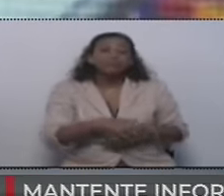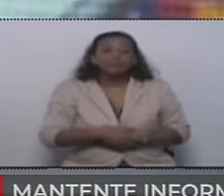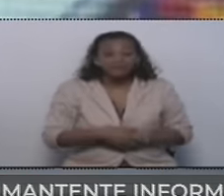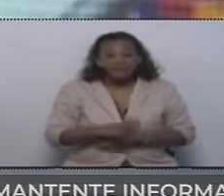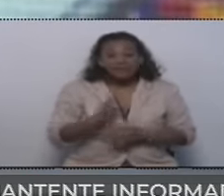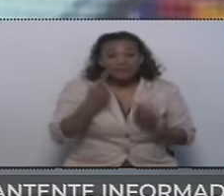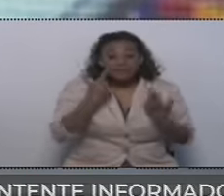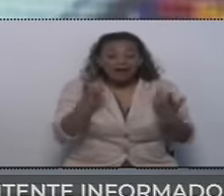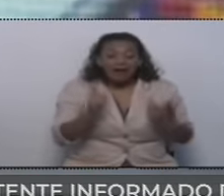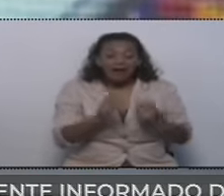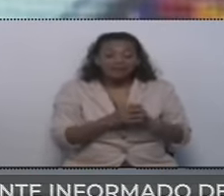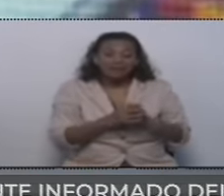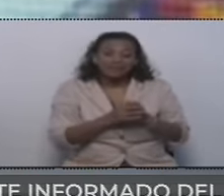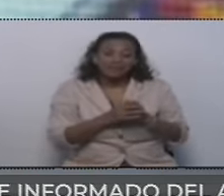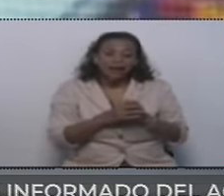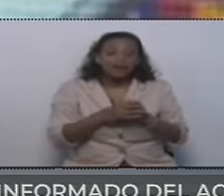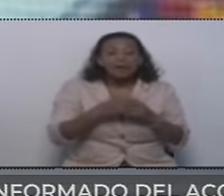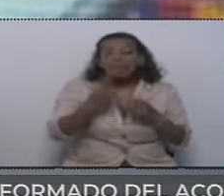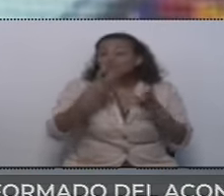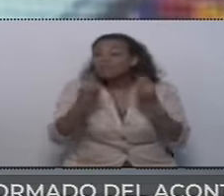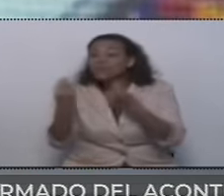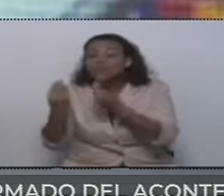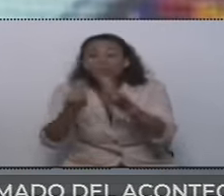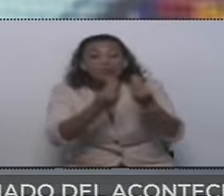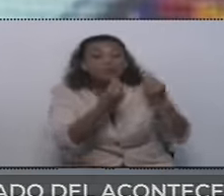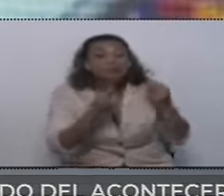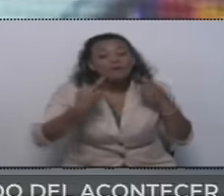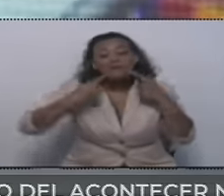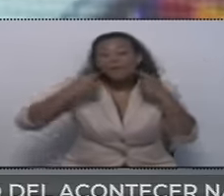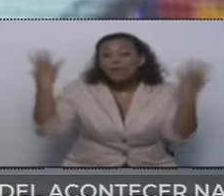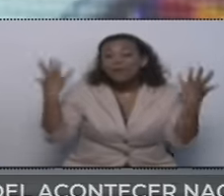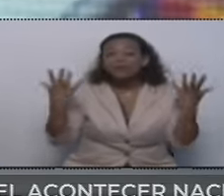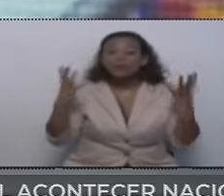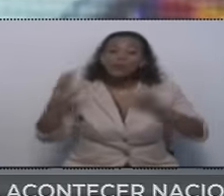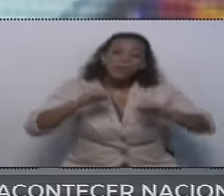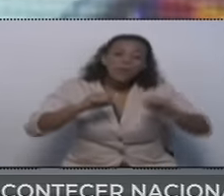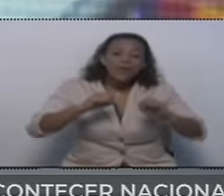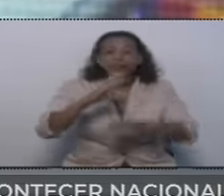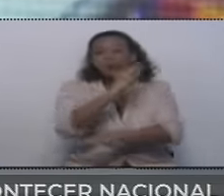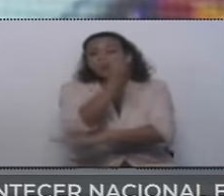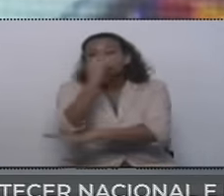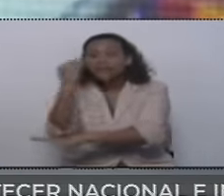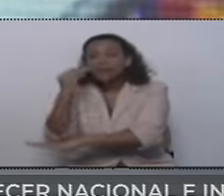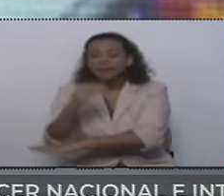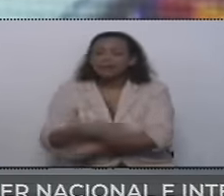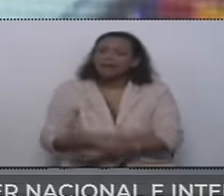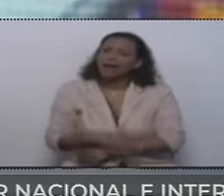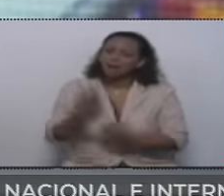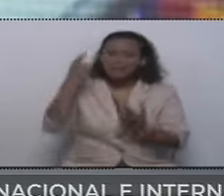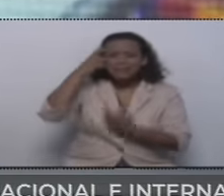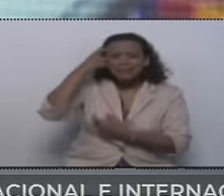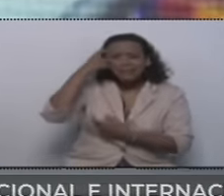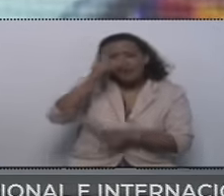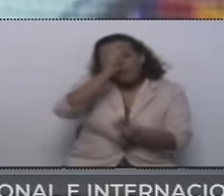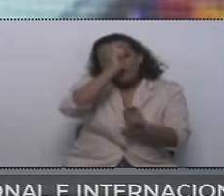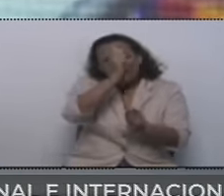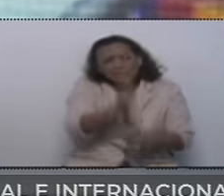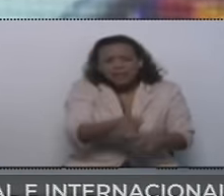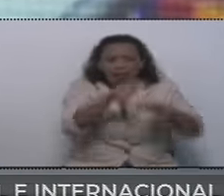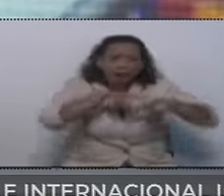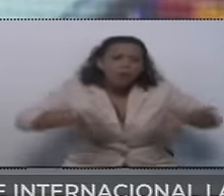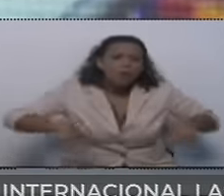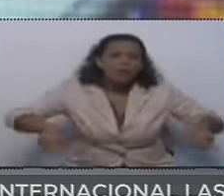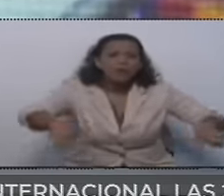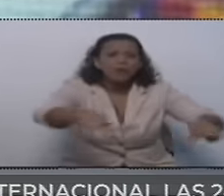de Reverón, del movimiento muñequero venezolano. Ernesto, ¿cómo vivieron esos días ahí cuando le hiciste este homenaje tan